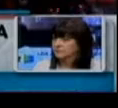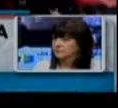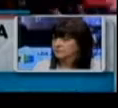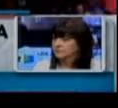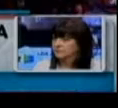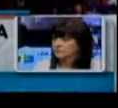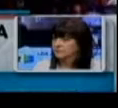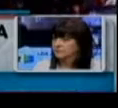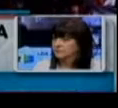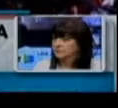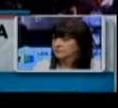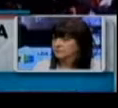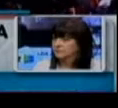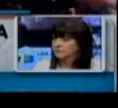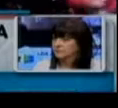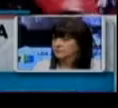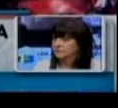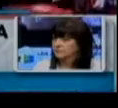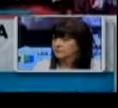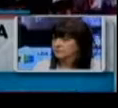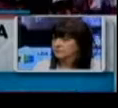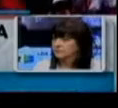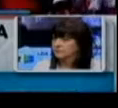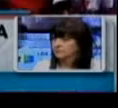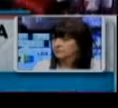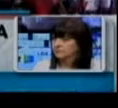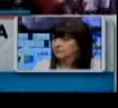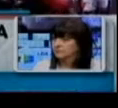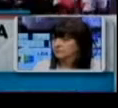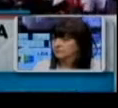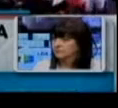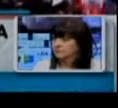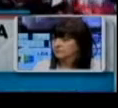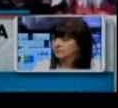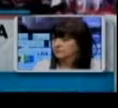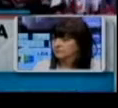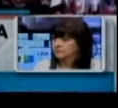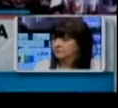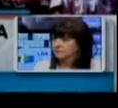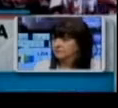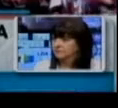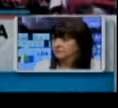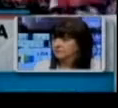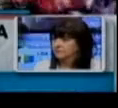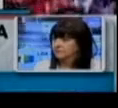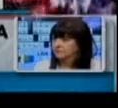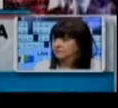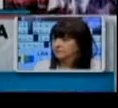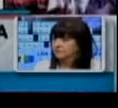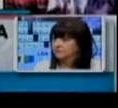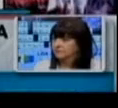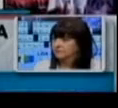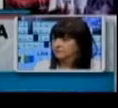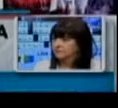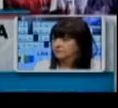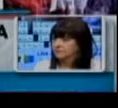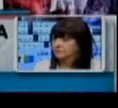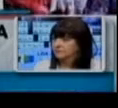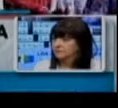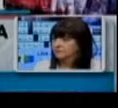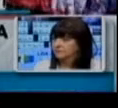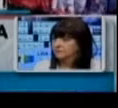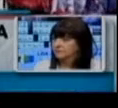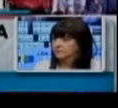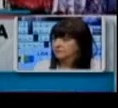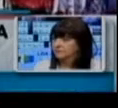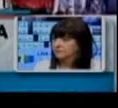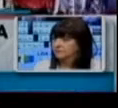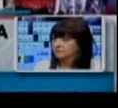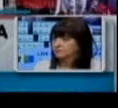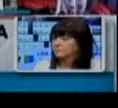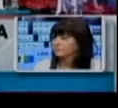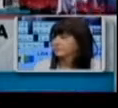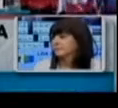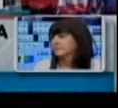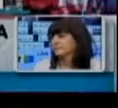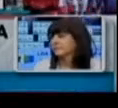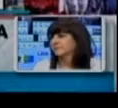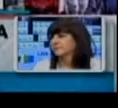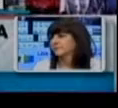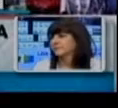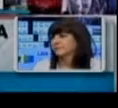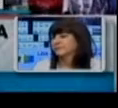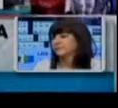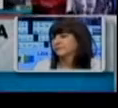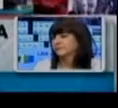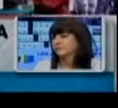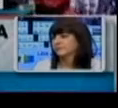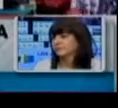Decíamos, afuera mucha gente dispersa, no hay un grupo sólido. Muchos ni siquiera todavía se anoticiaron de que